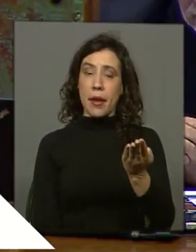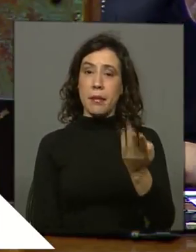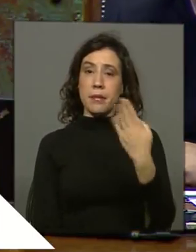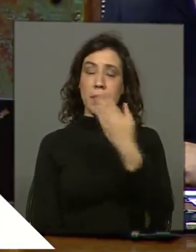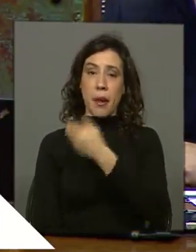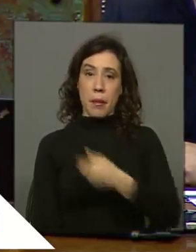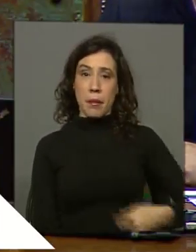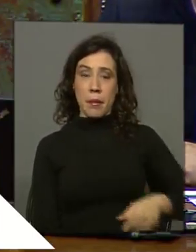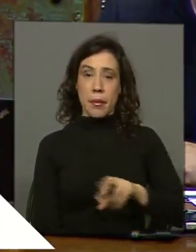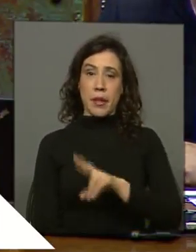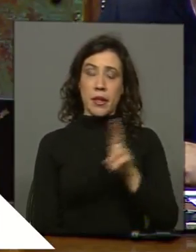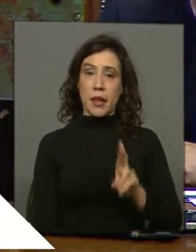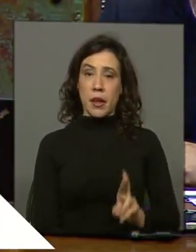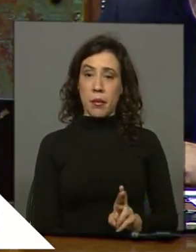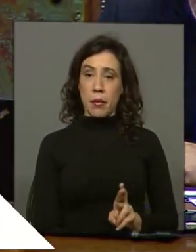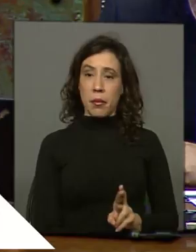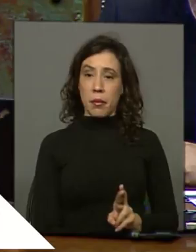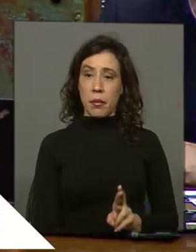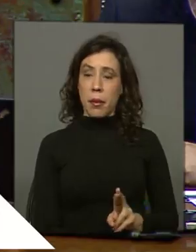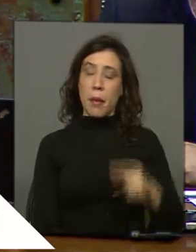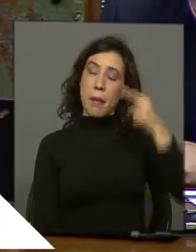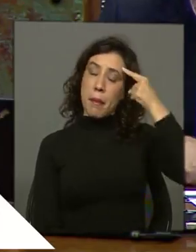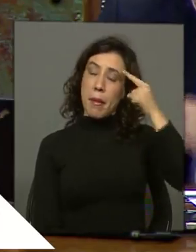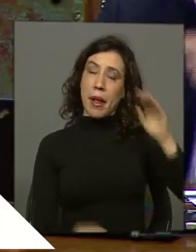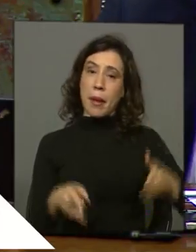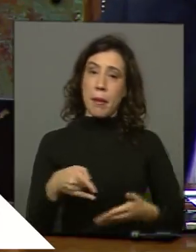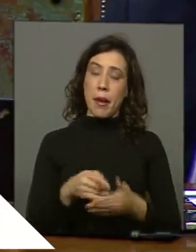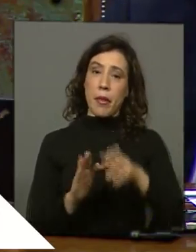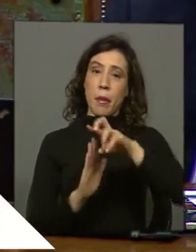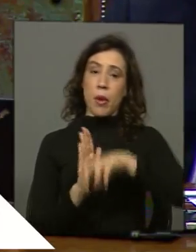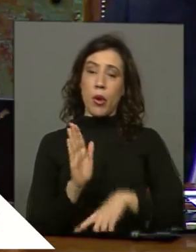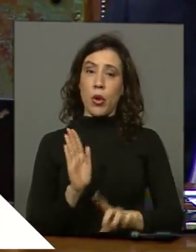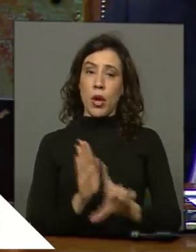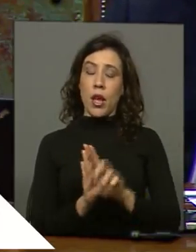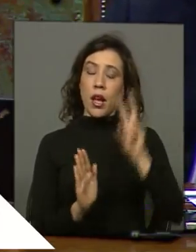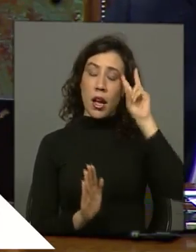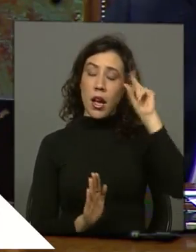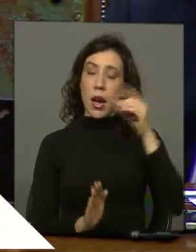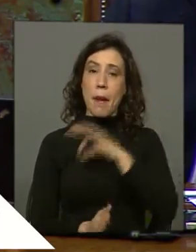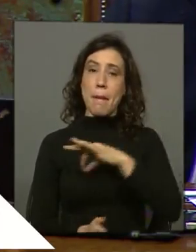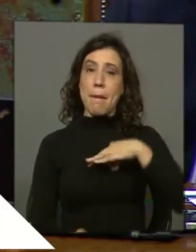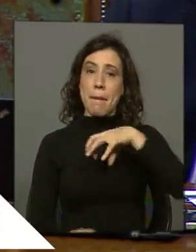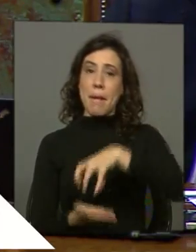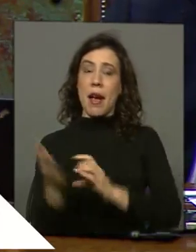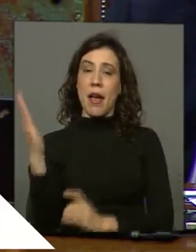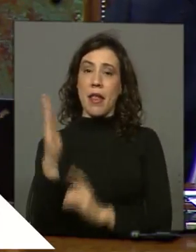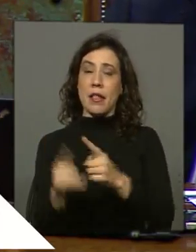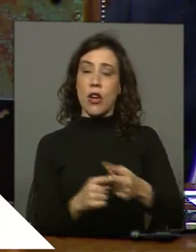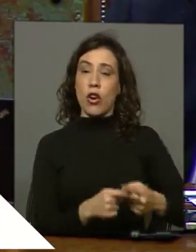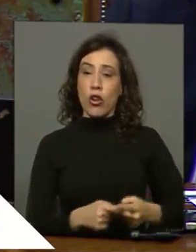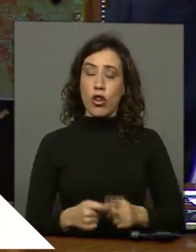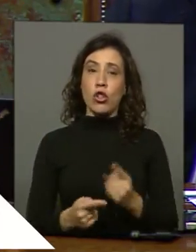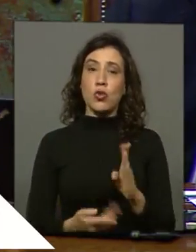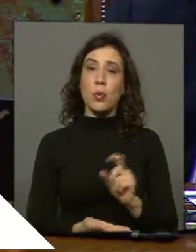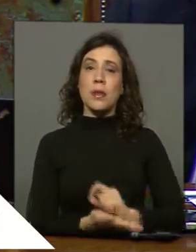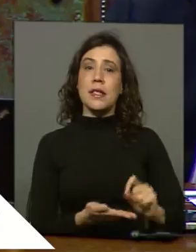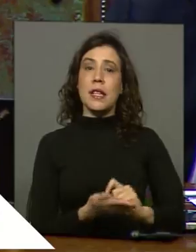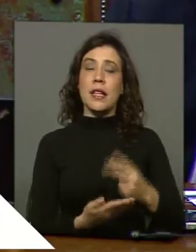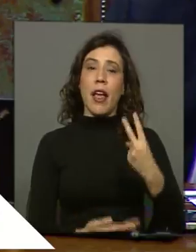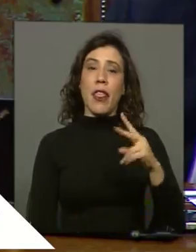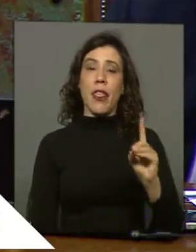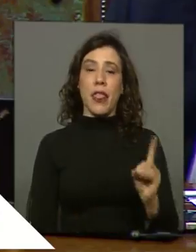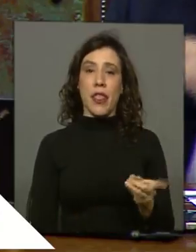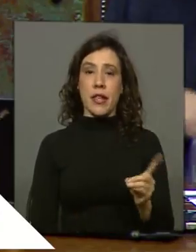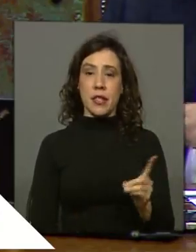excelencia la presidenta de la república para que envíe un proyecto de ley que cree en el ministerio de desarrollo social la subsecretaría de la